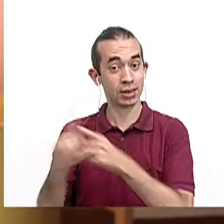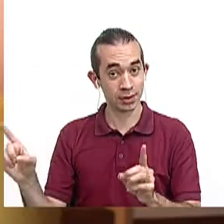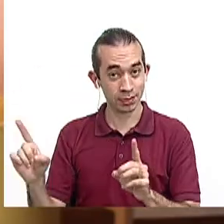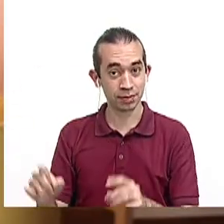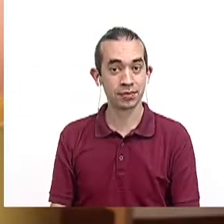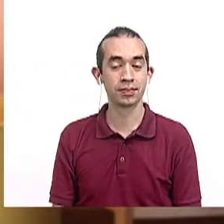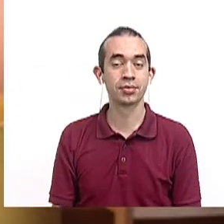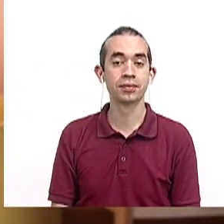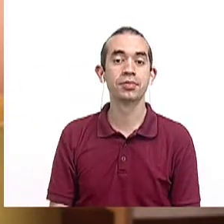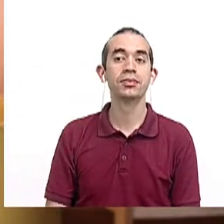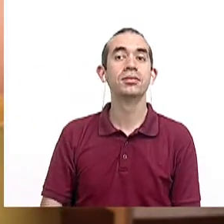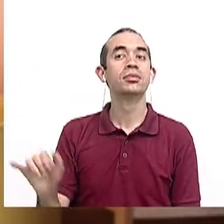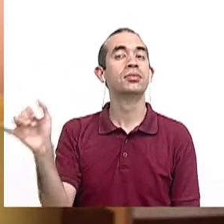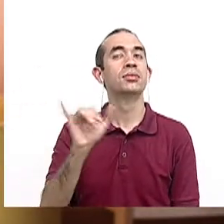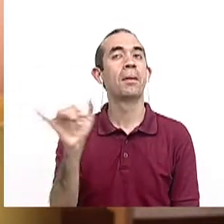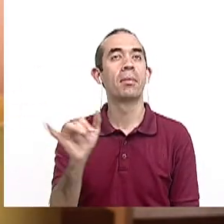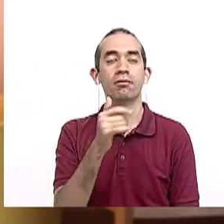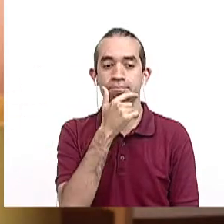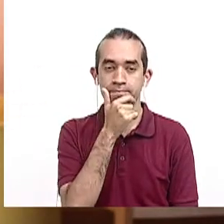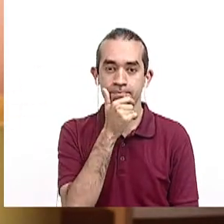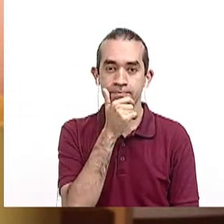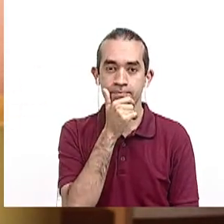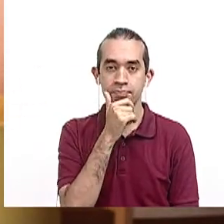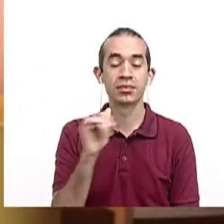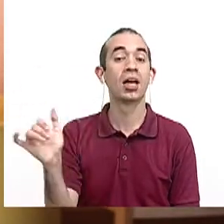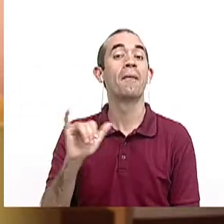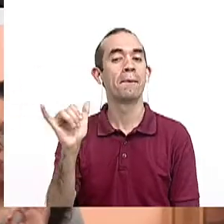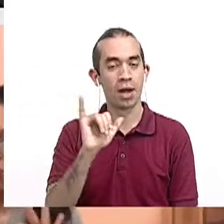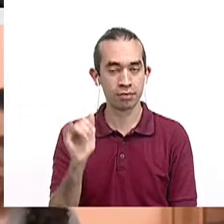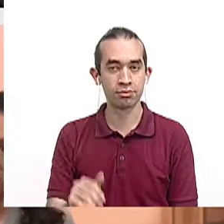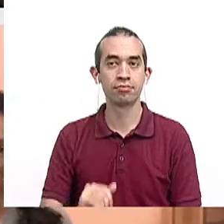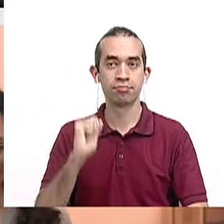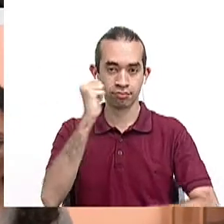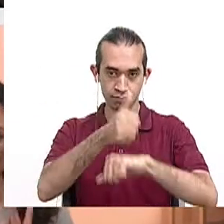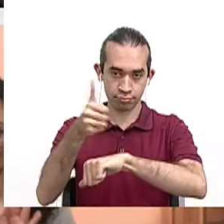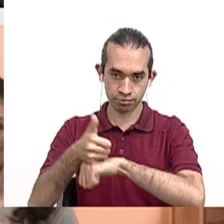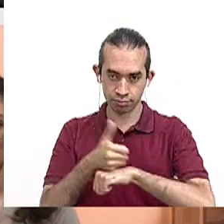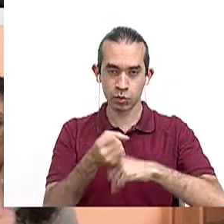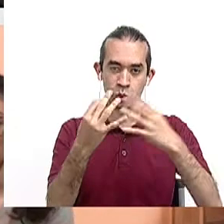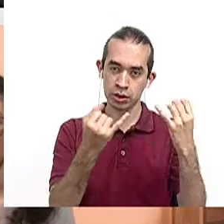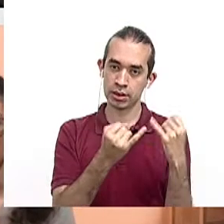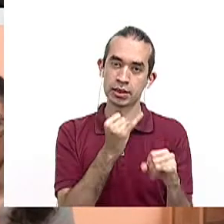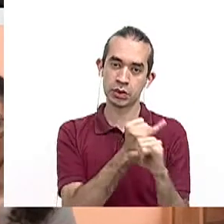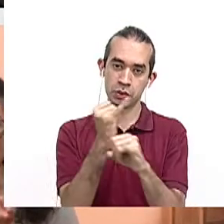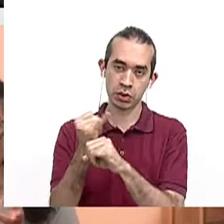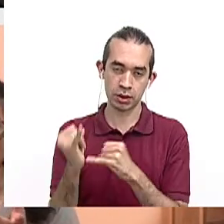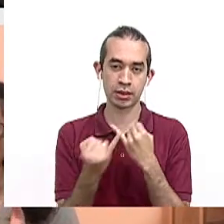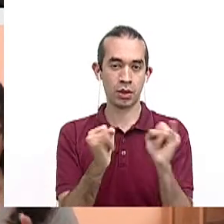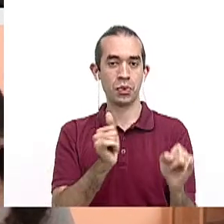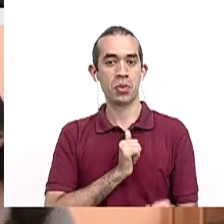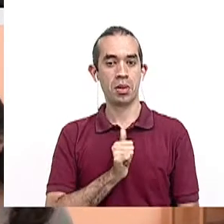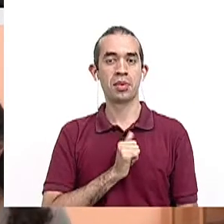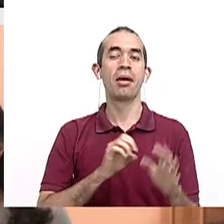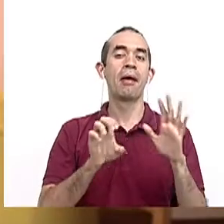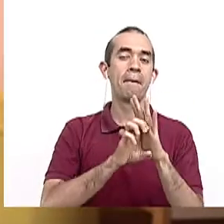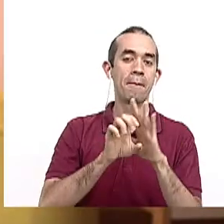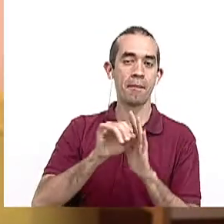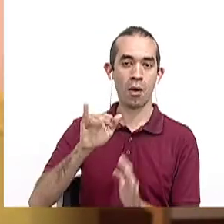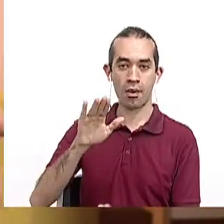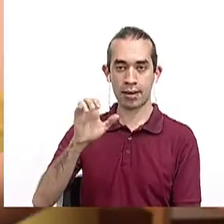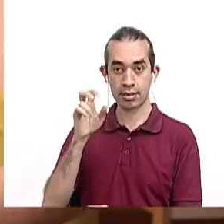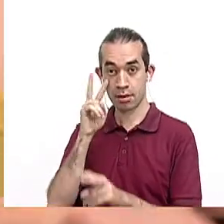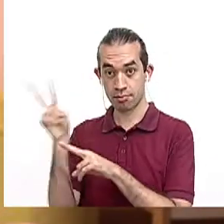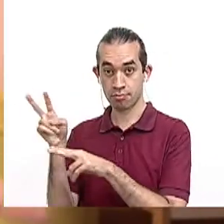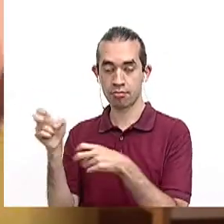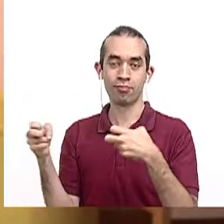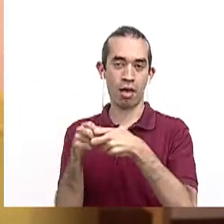democracia. Y también se crearon muchísimas instituciones autónomas, como el ICE, para